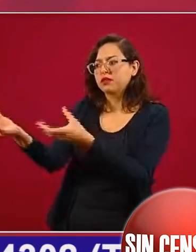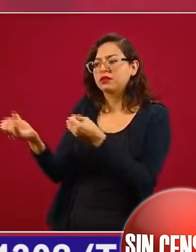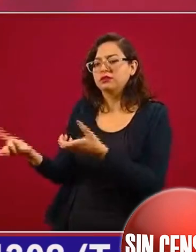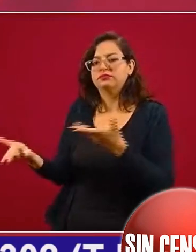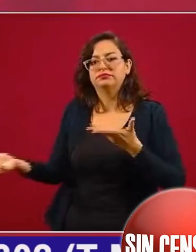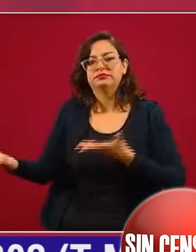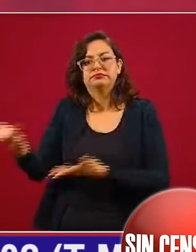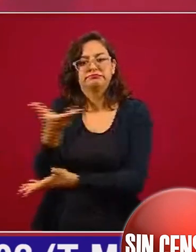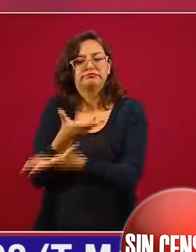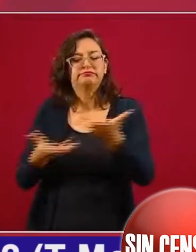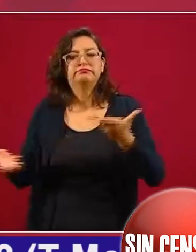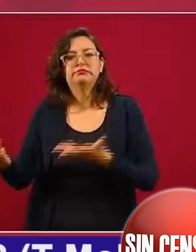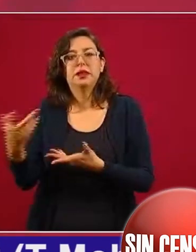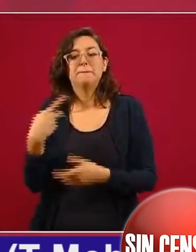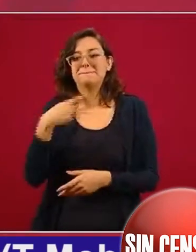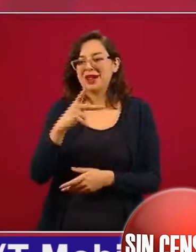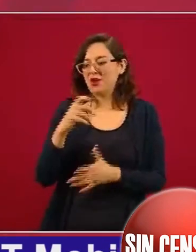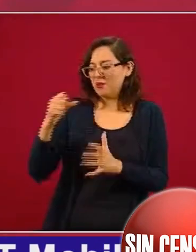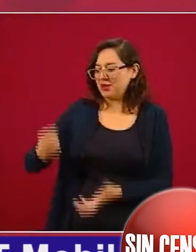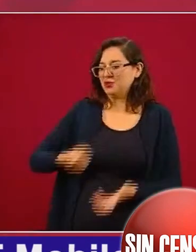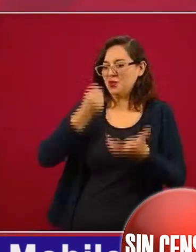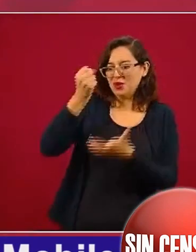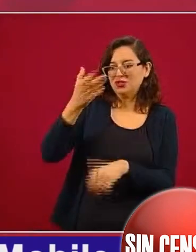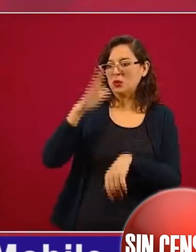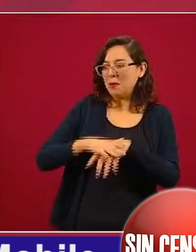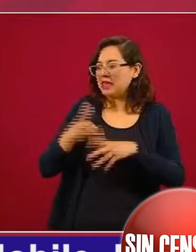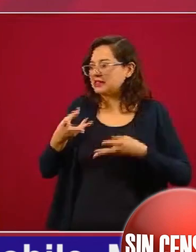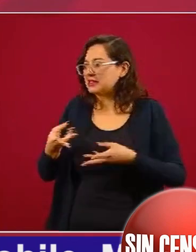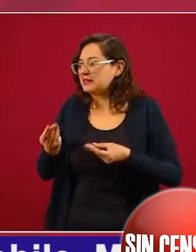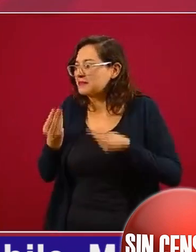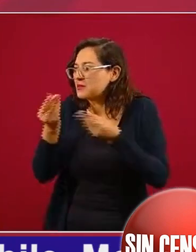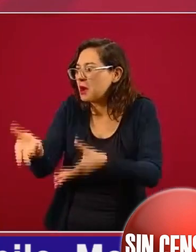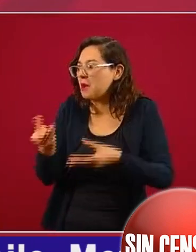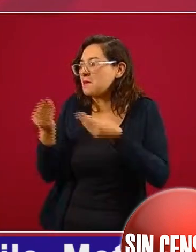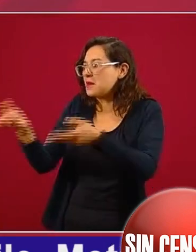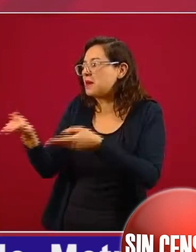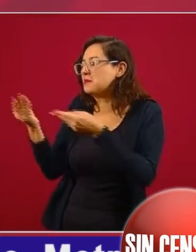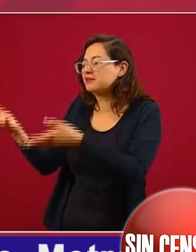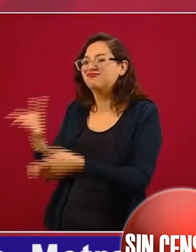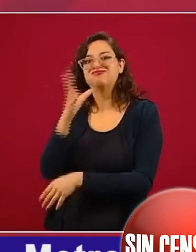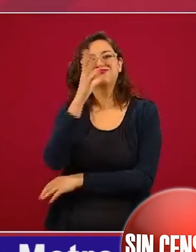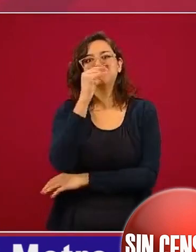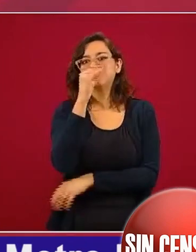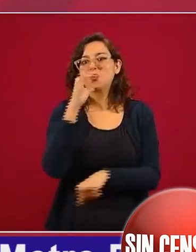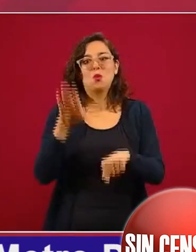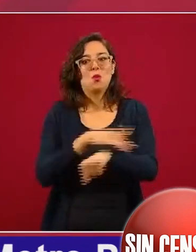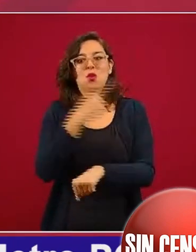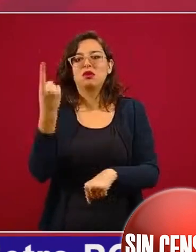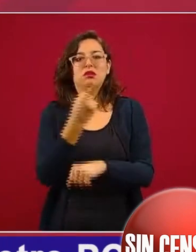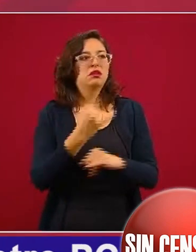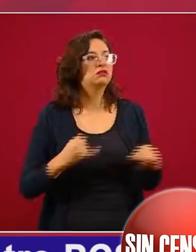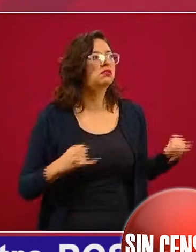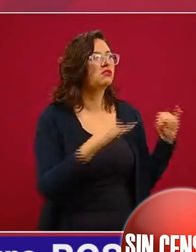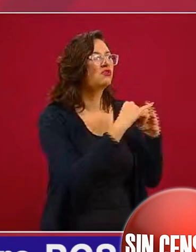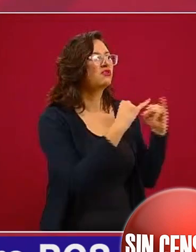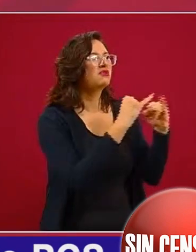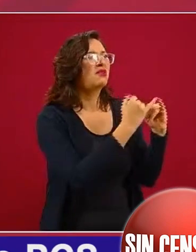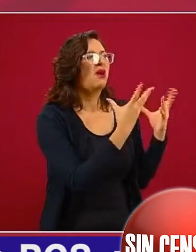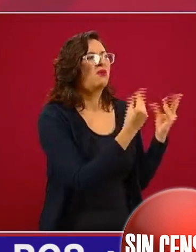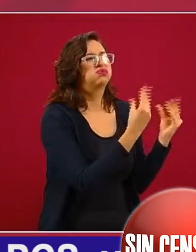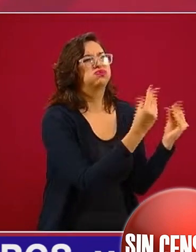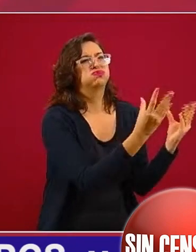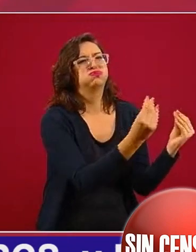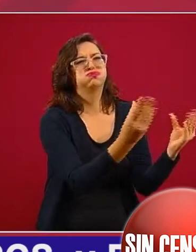Porque nos cuesta mucho todavía el aparato burocrático. ¿Cuánto liberamos